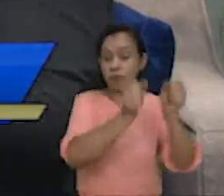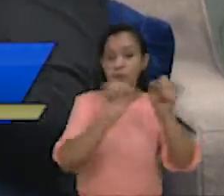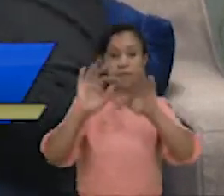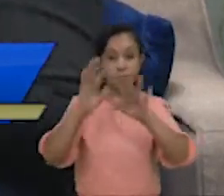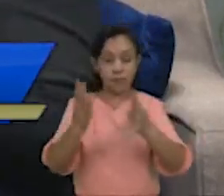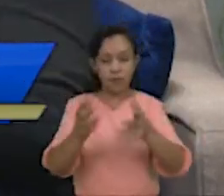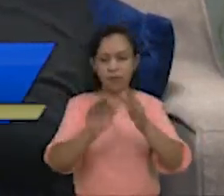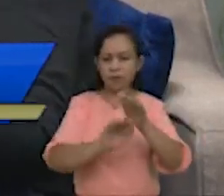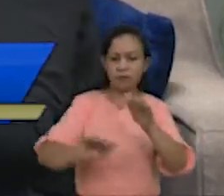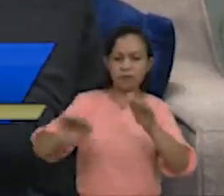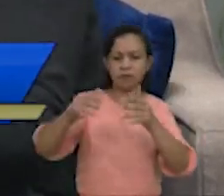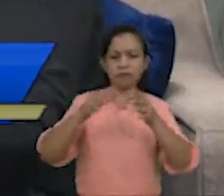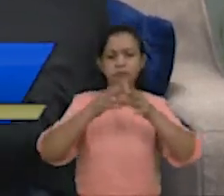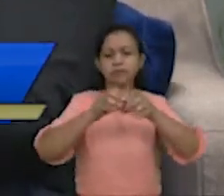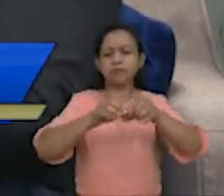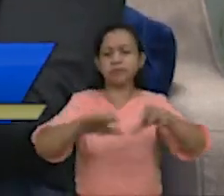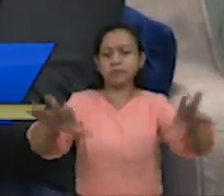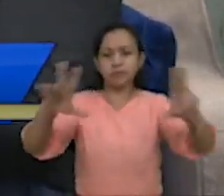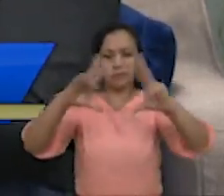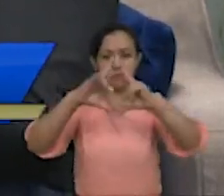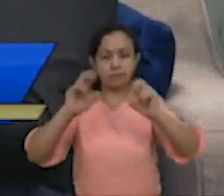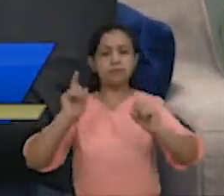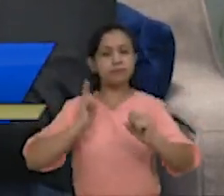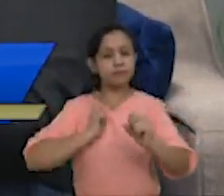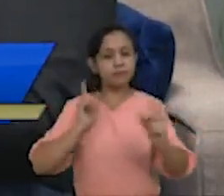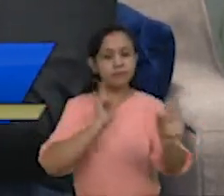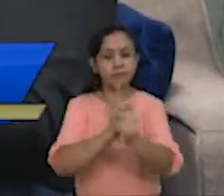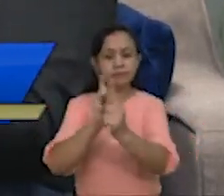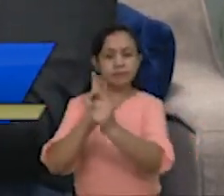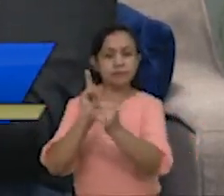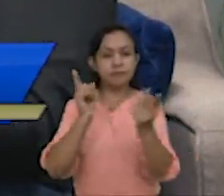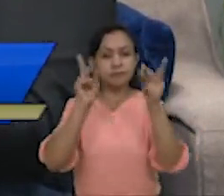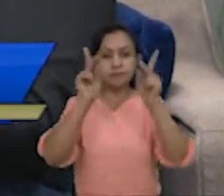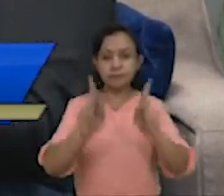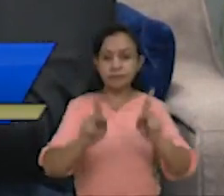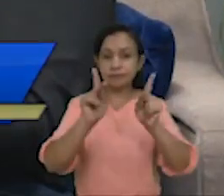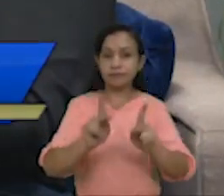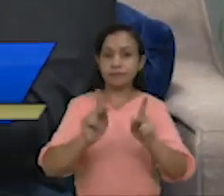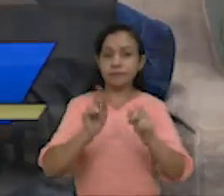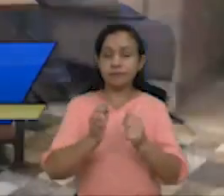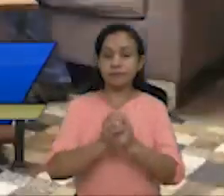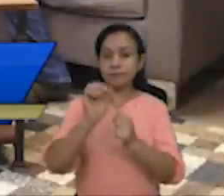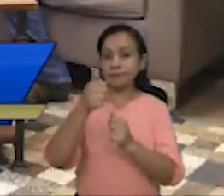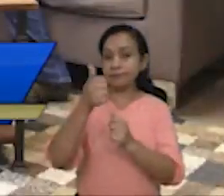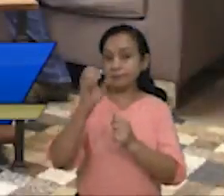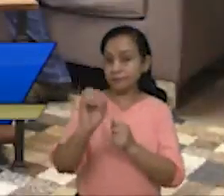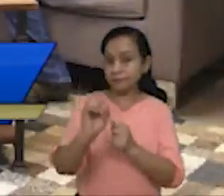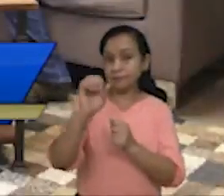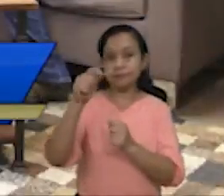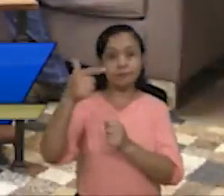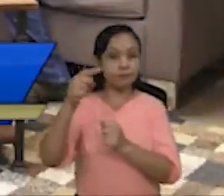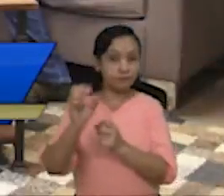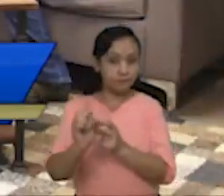que se multiplicó después por todo el país, porque encontramos gente de la generación del 60, el